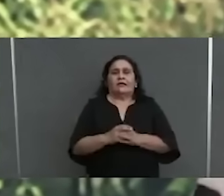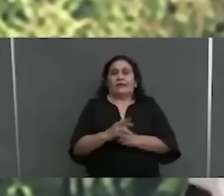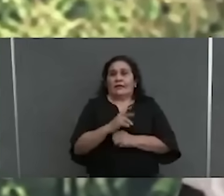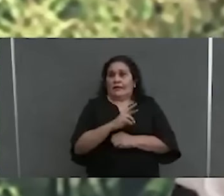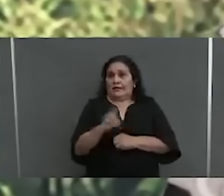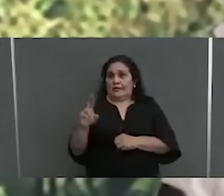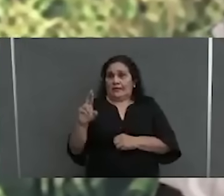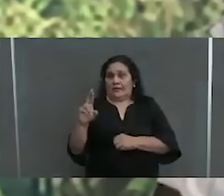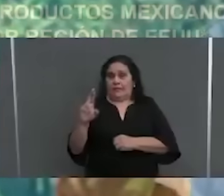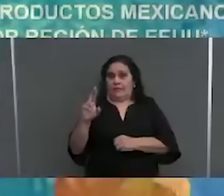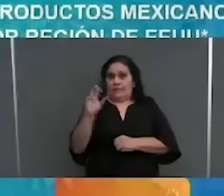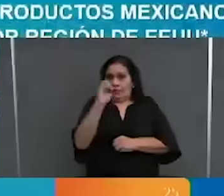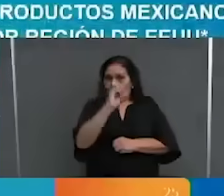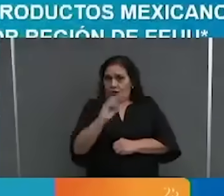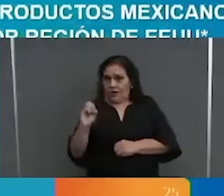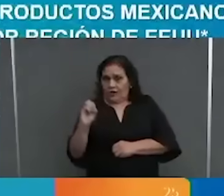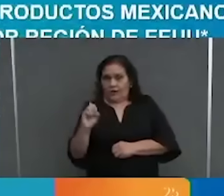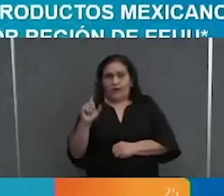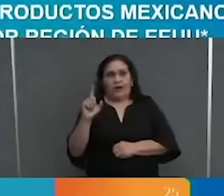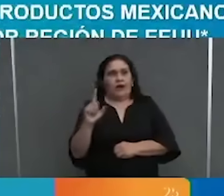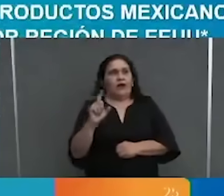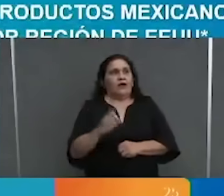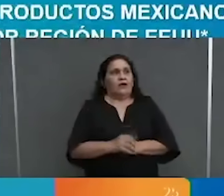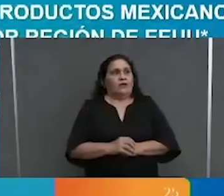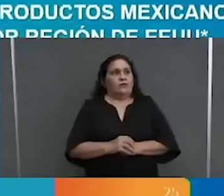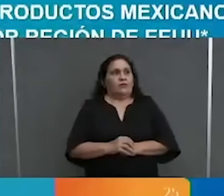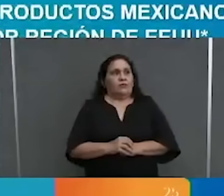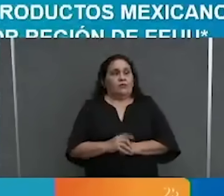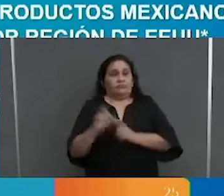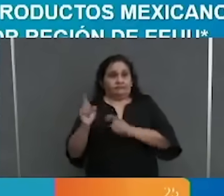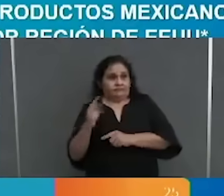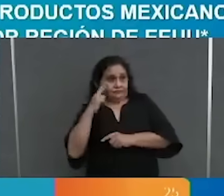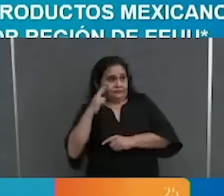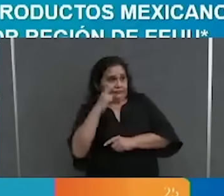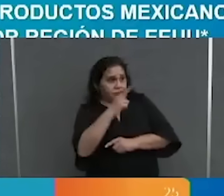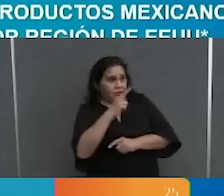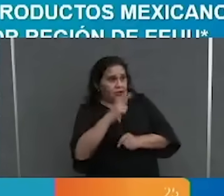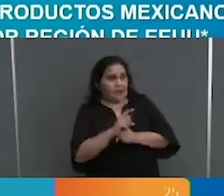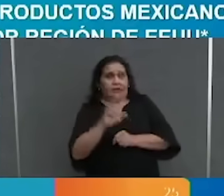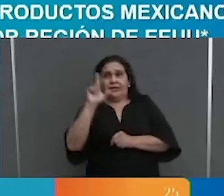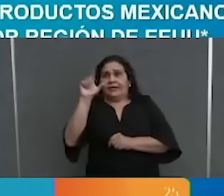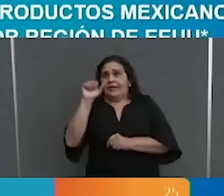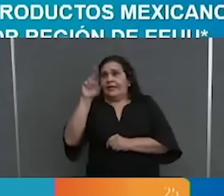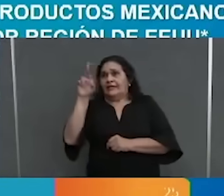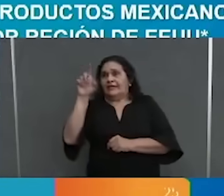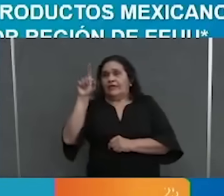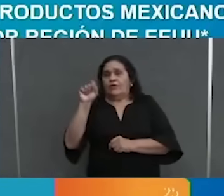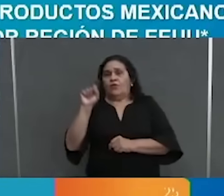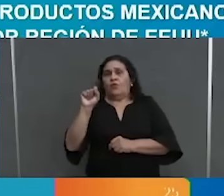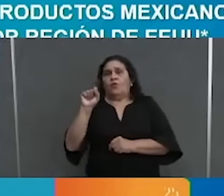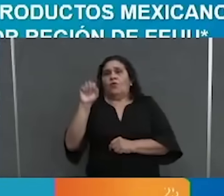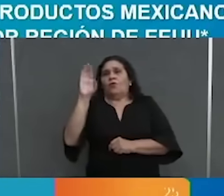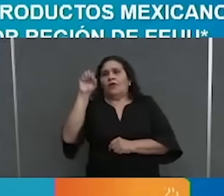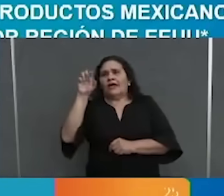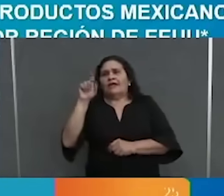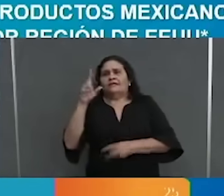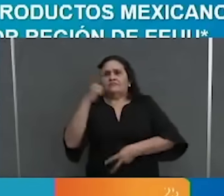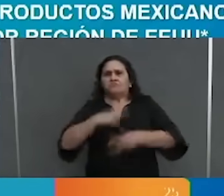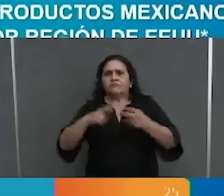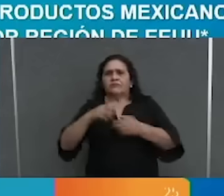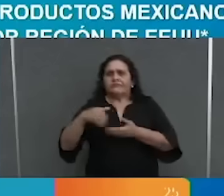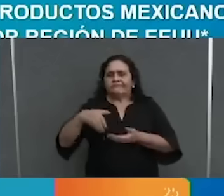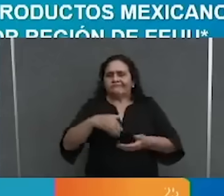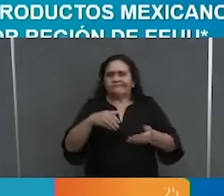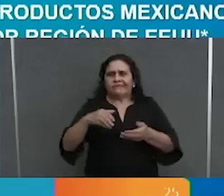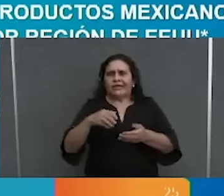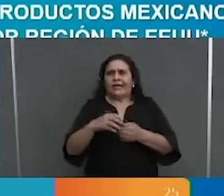fuera de la jugada porque cuando llegaban a Lázaro Cárdenas, pues venir en tráiler hasta aquí a Yucatán salía muy caro. Entonces iban al Bajío, se iban